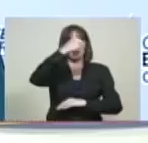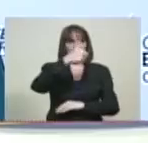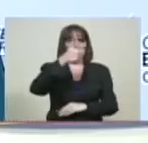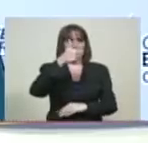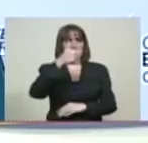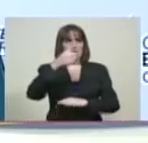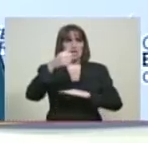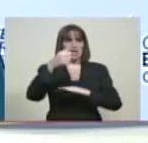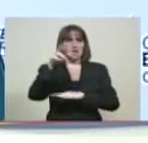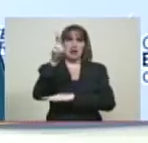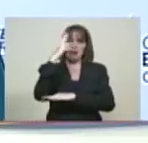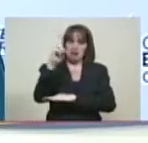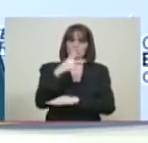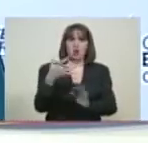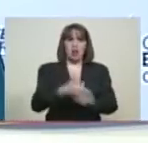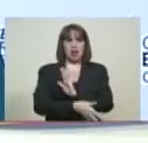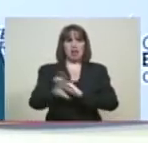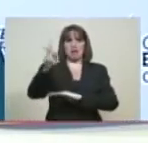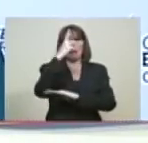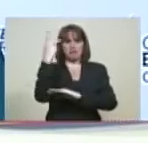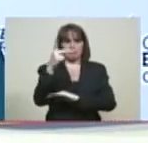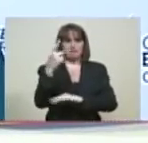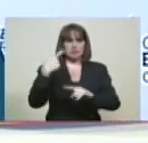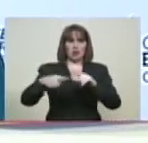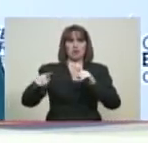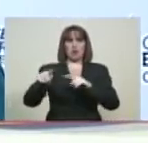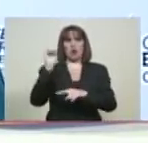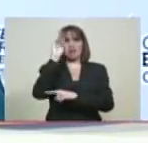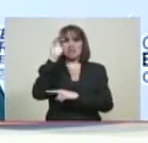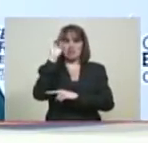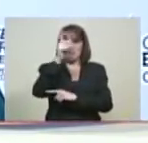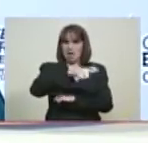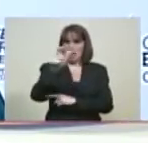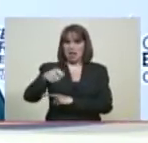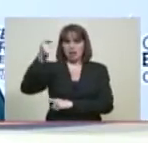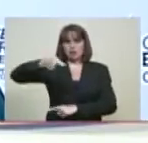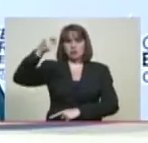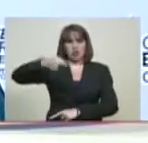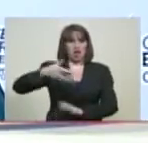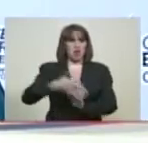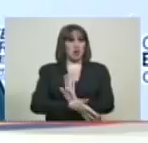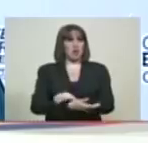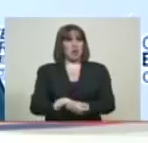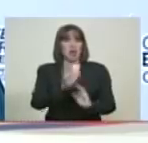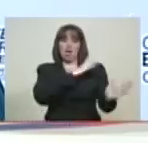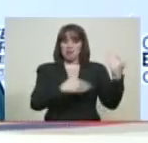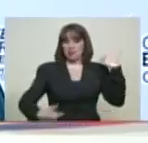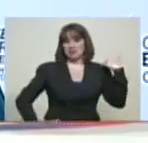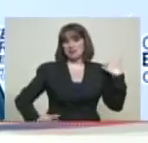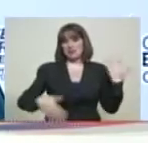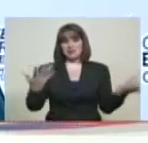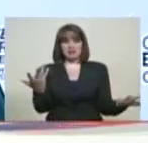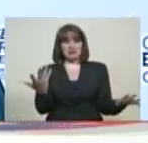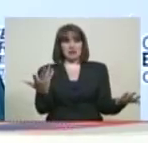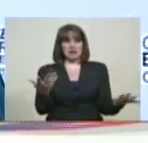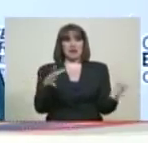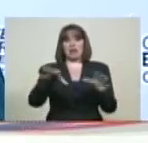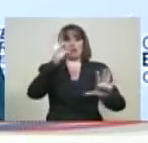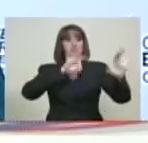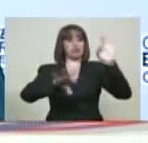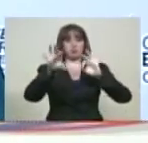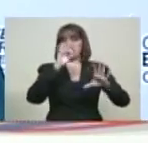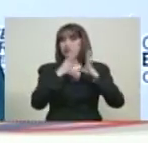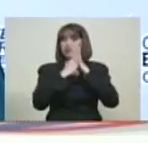regionales sus parlamentos la presidencia de la república y de manera impecable